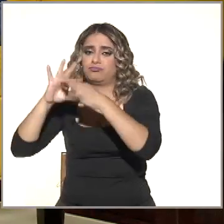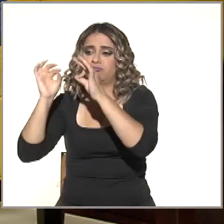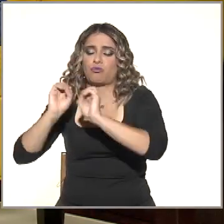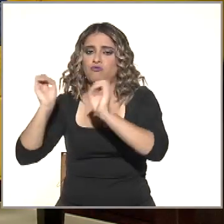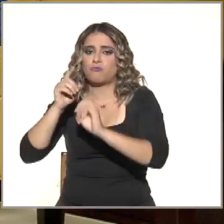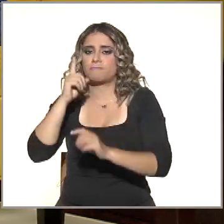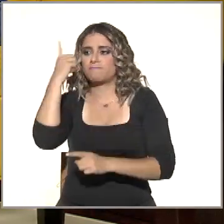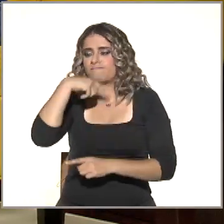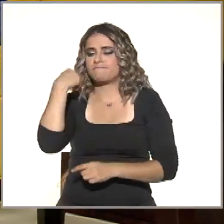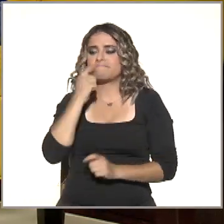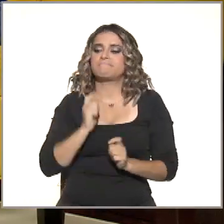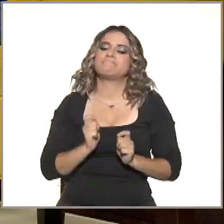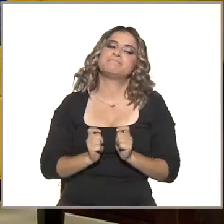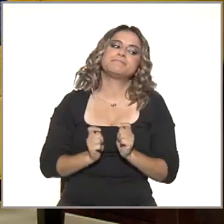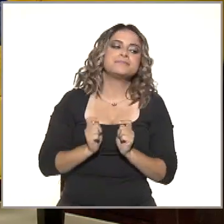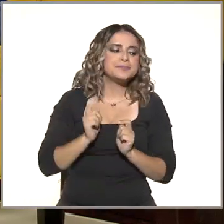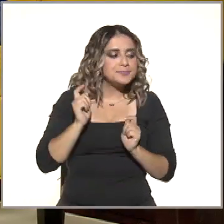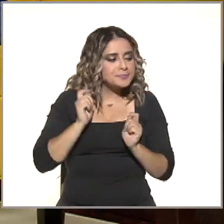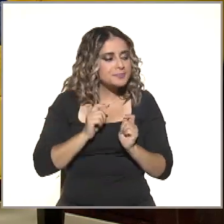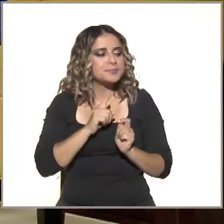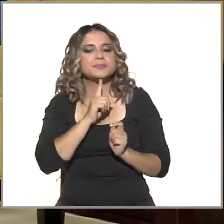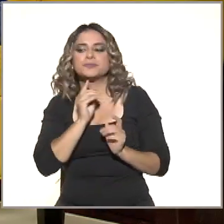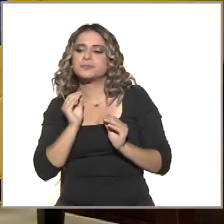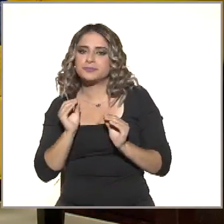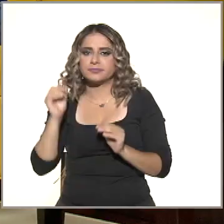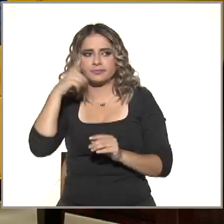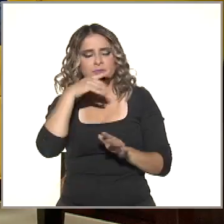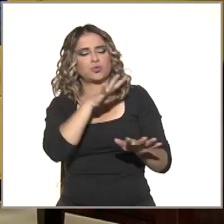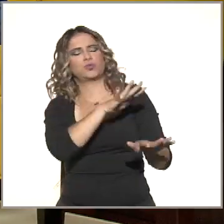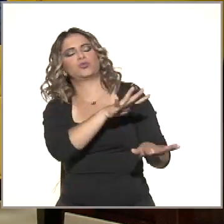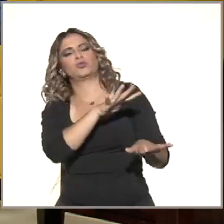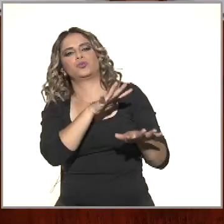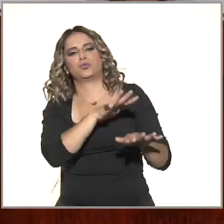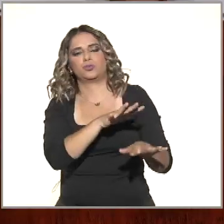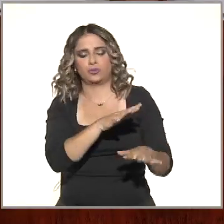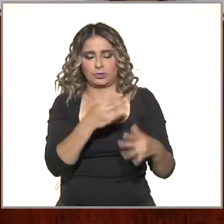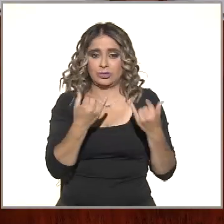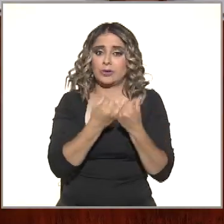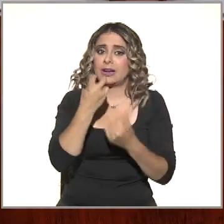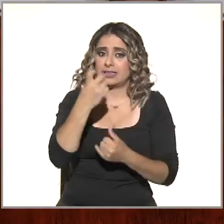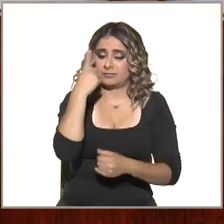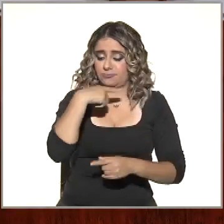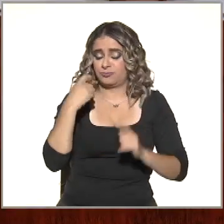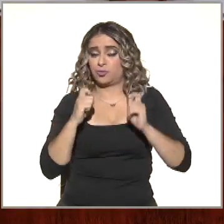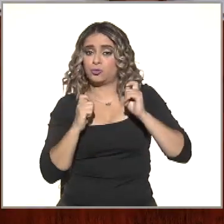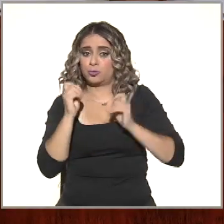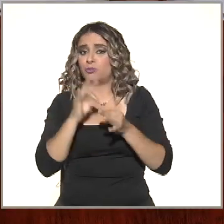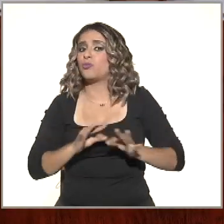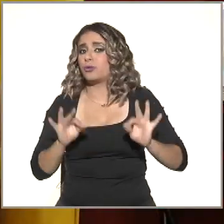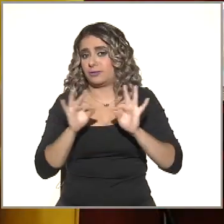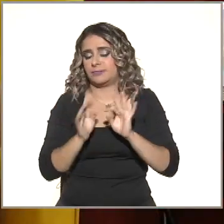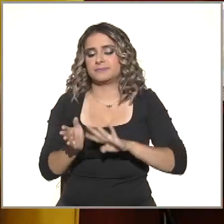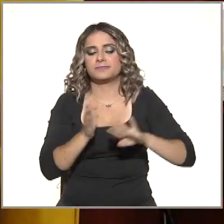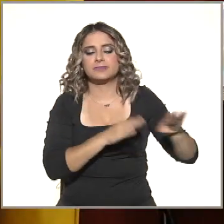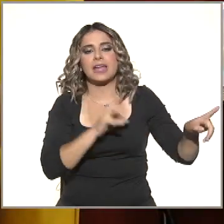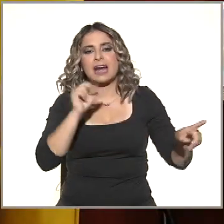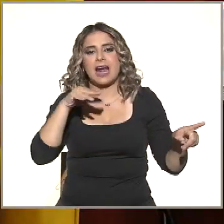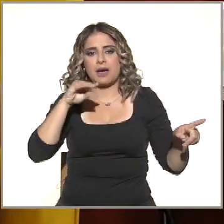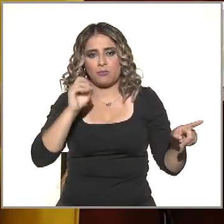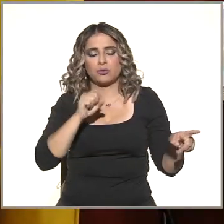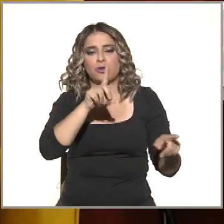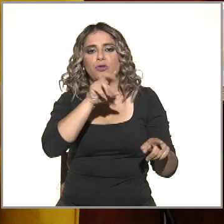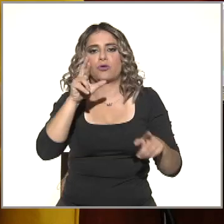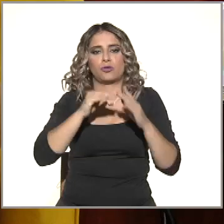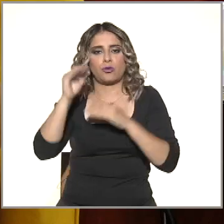son palabras, ¿no? El lenguaje corporal, ¿no? Luis Fernando Lara Ramos también está con nosotros. Él es doctor